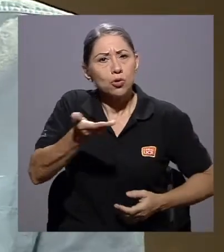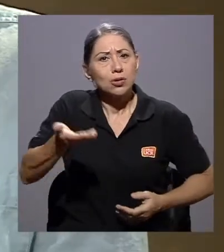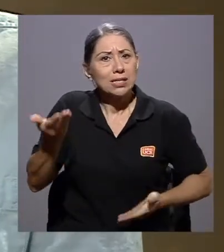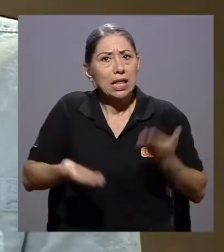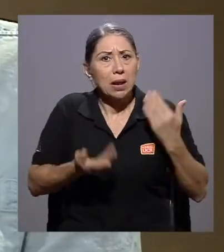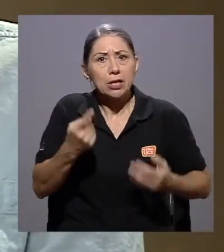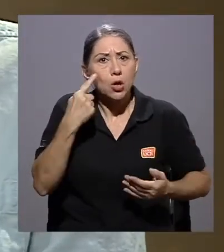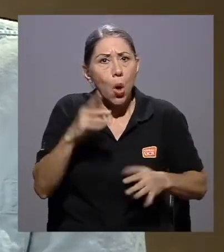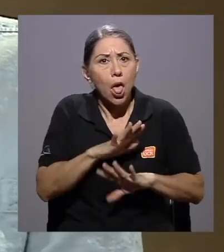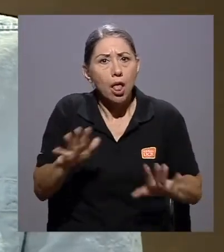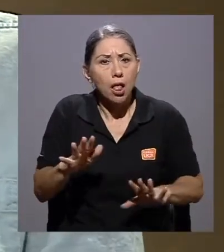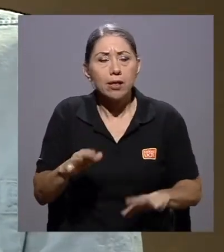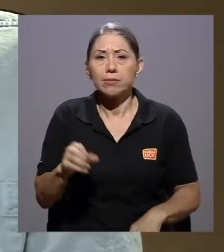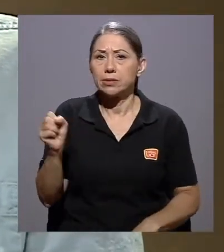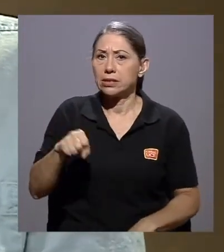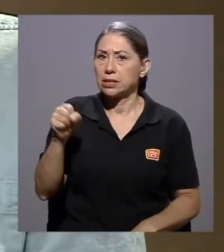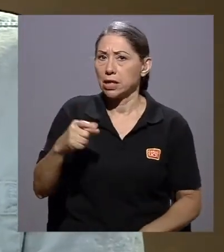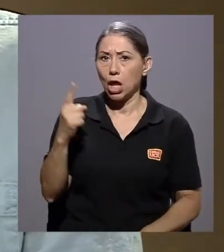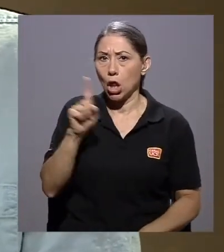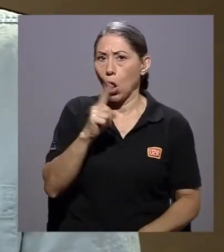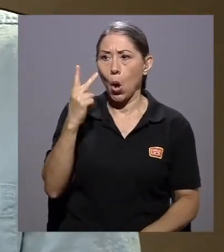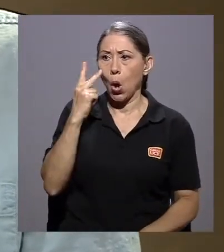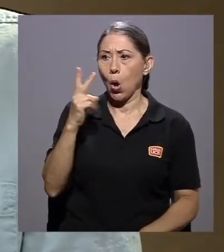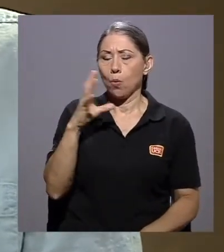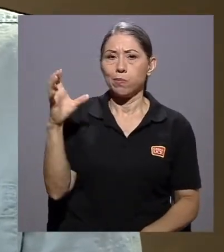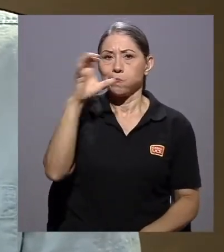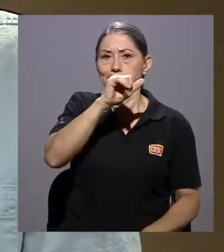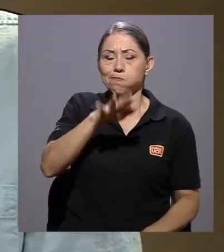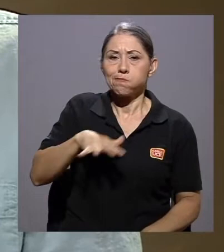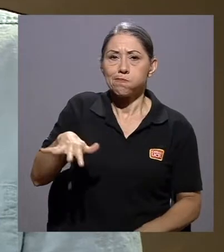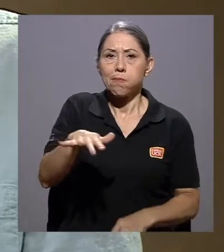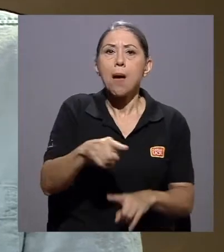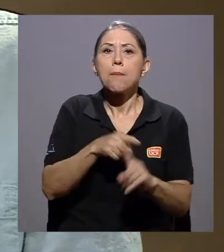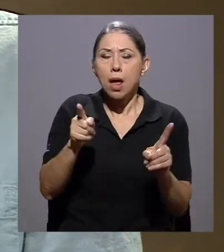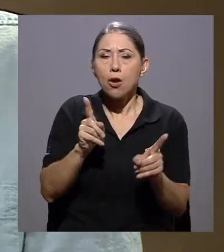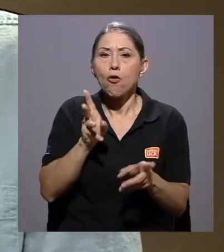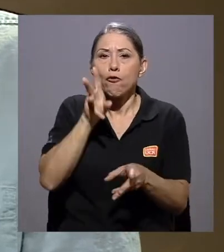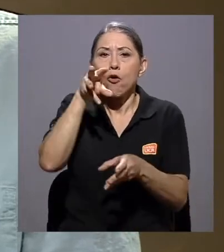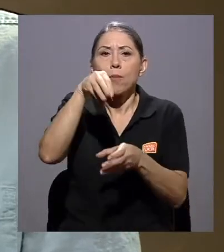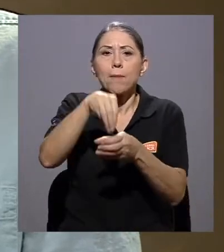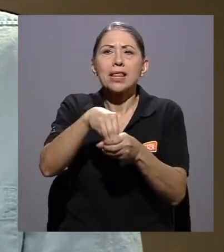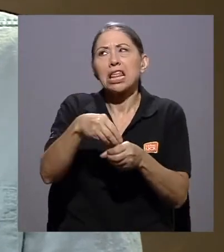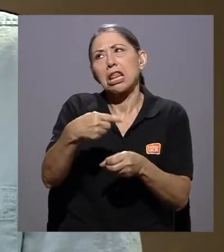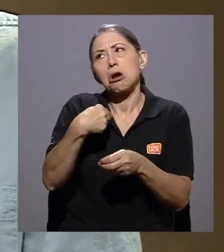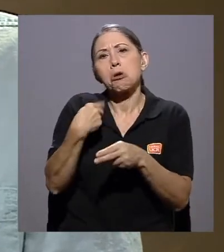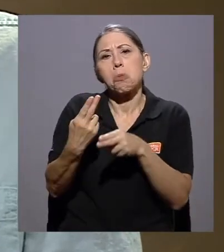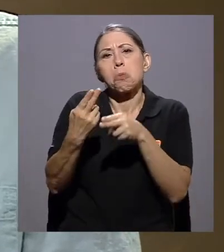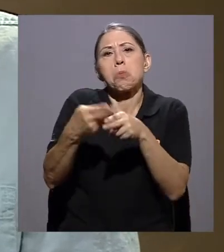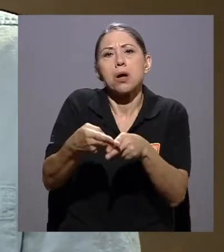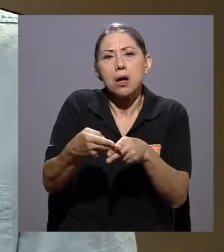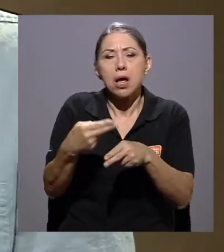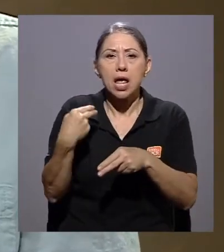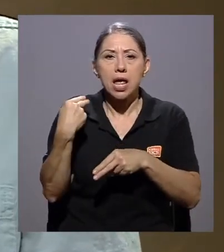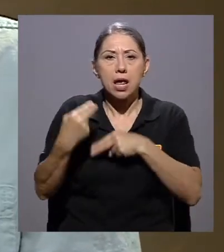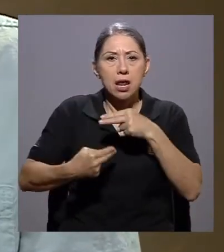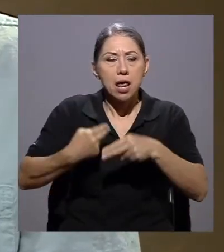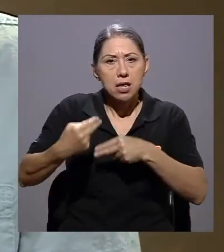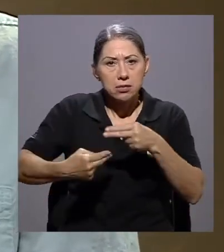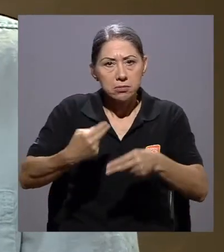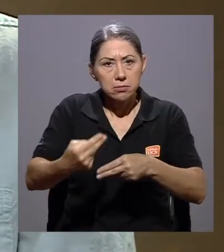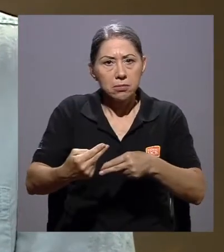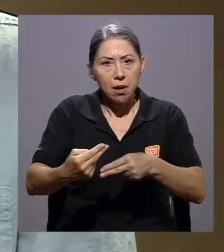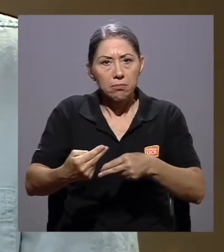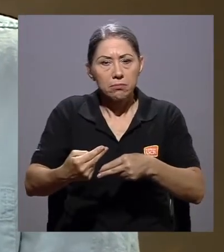no son tan visibles, pero forman parte de lo que uno podría denominar la herencia desde la